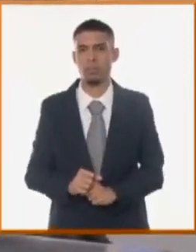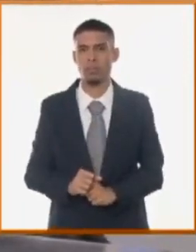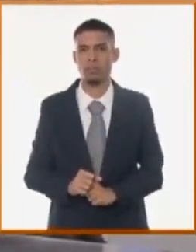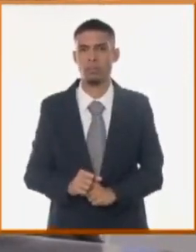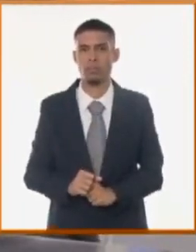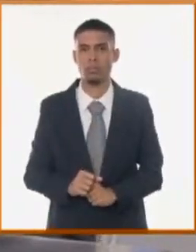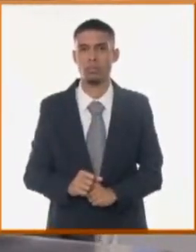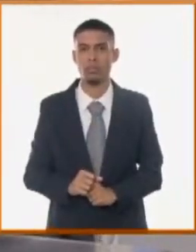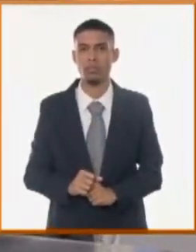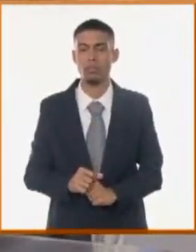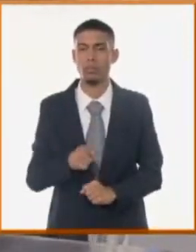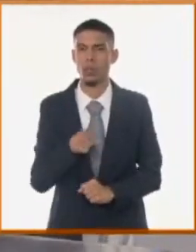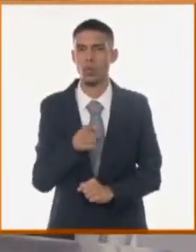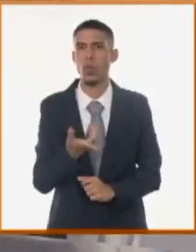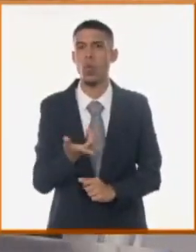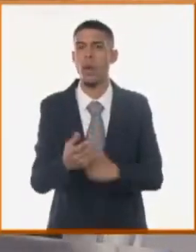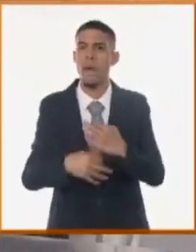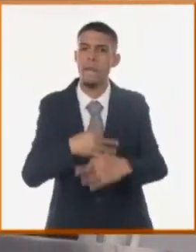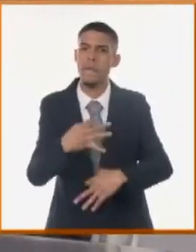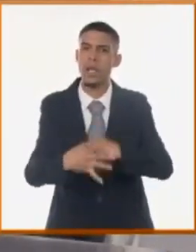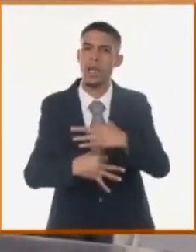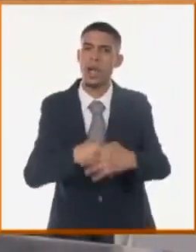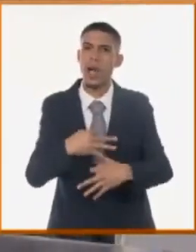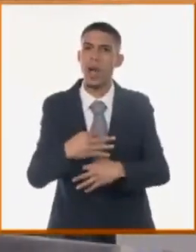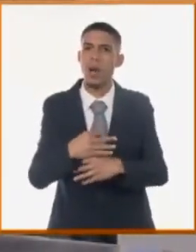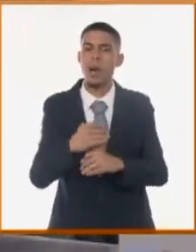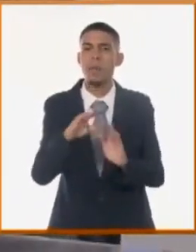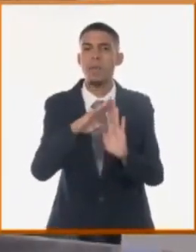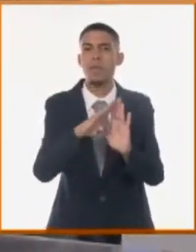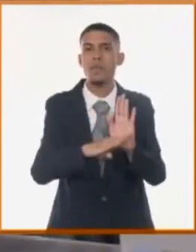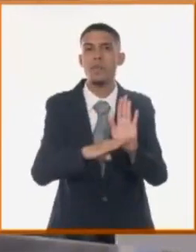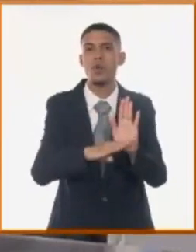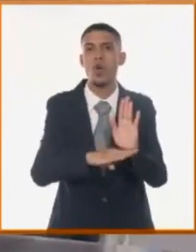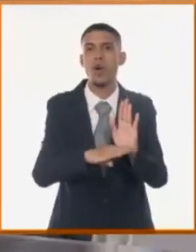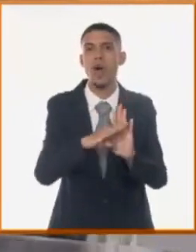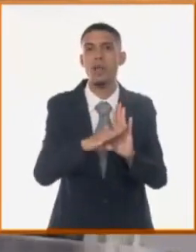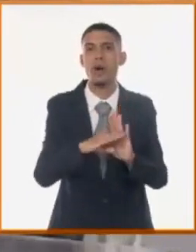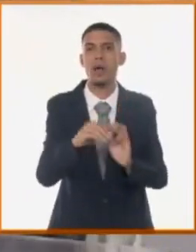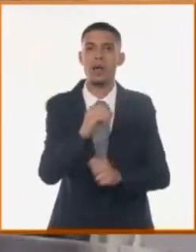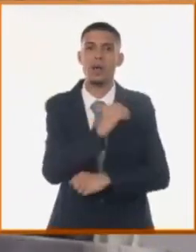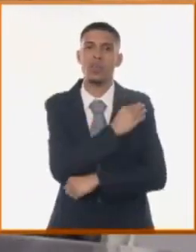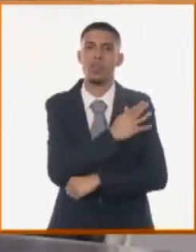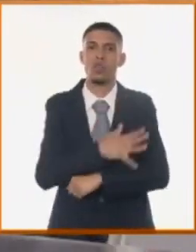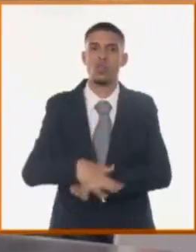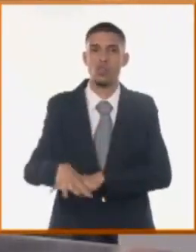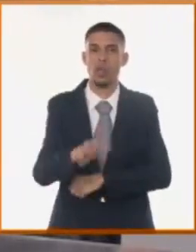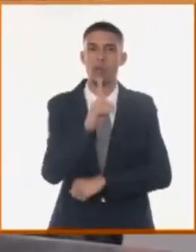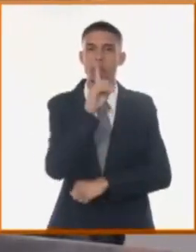Hablabas ahorita y recordabas sobre el programa de las zonas de silencio, el Plan Turquino.